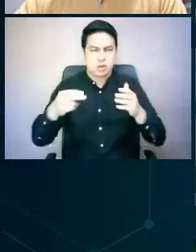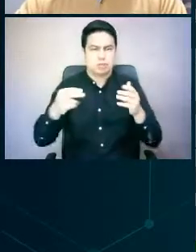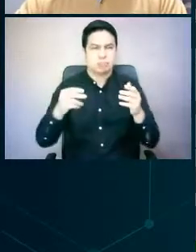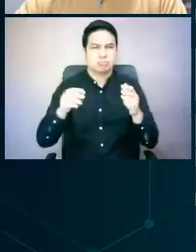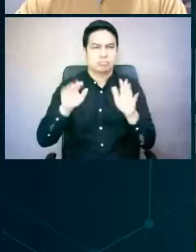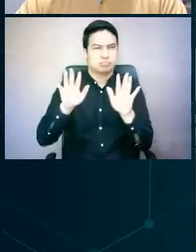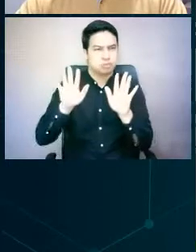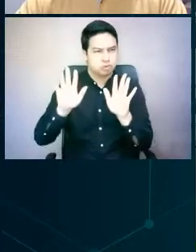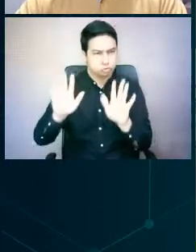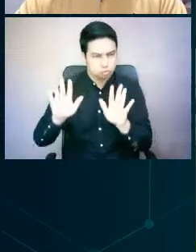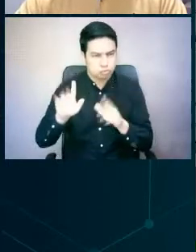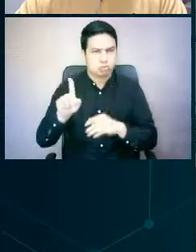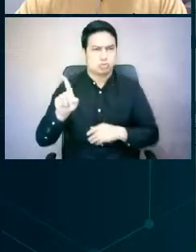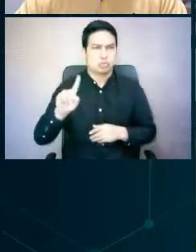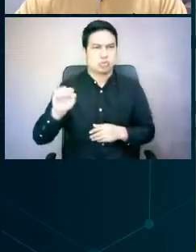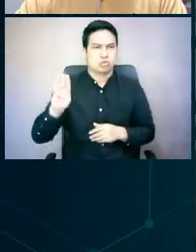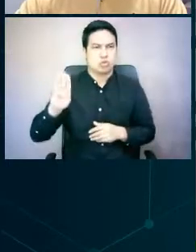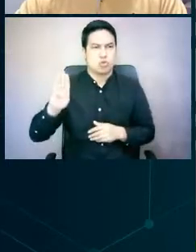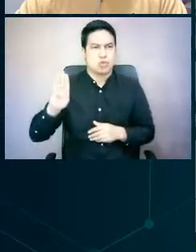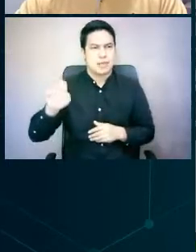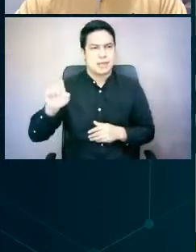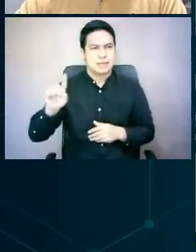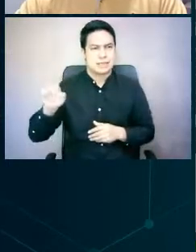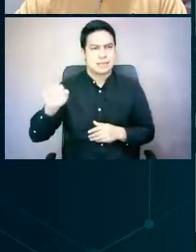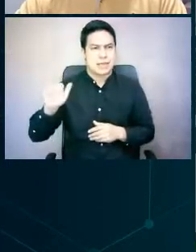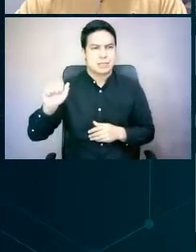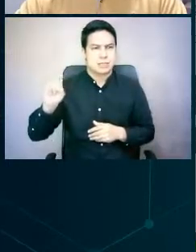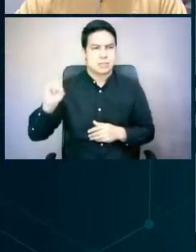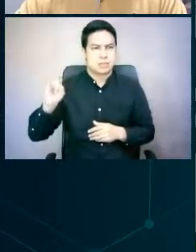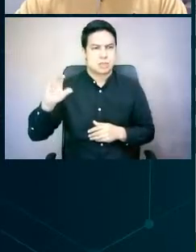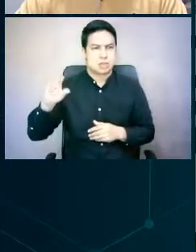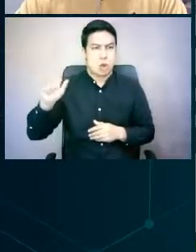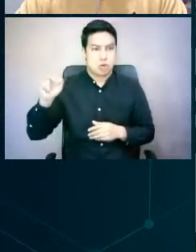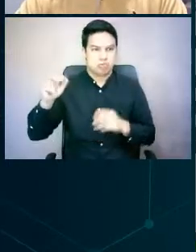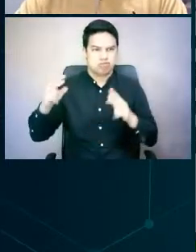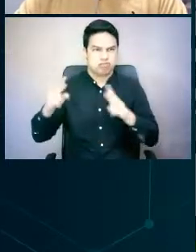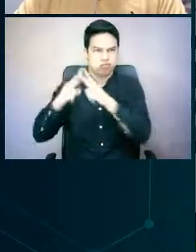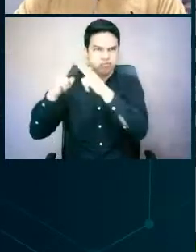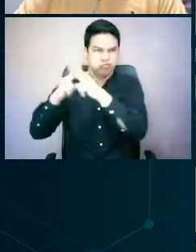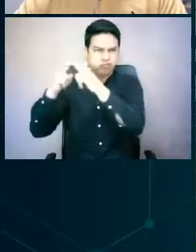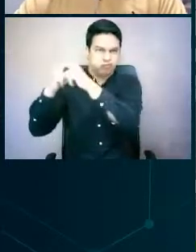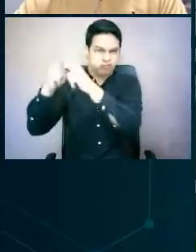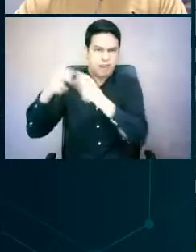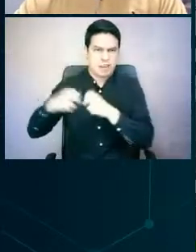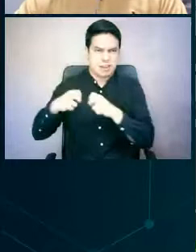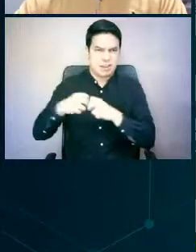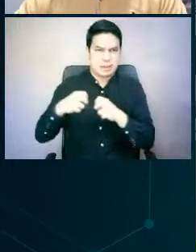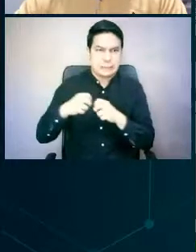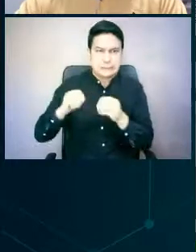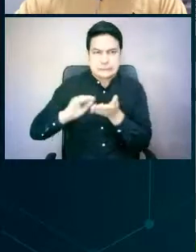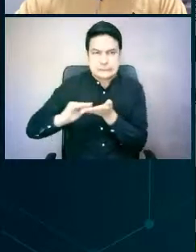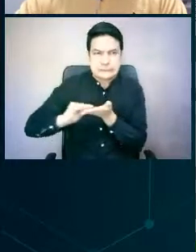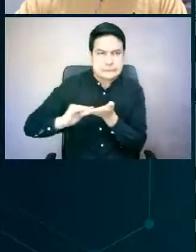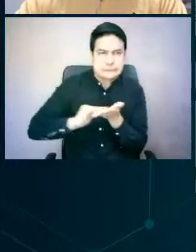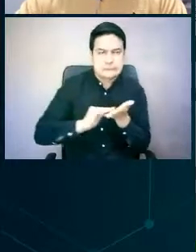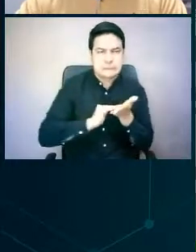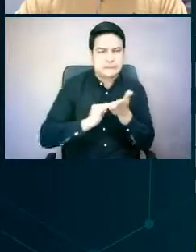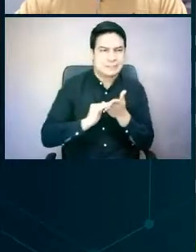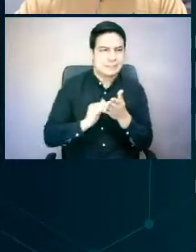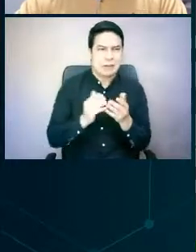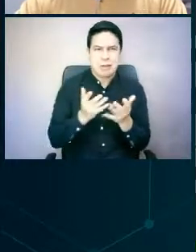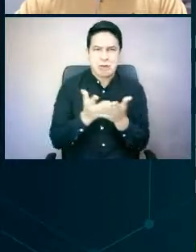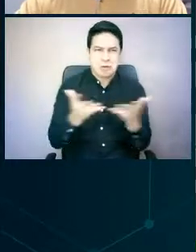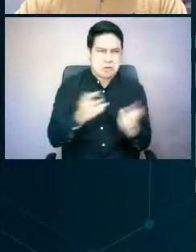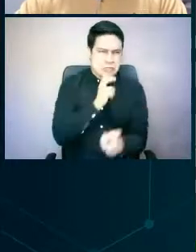Antioquia 110 kilovoltios y San Jerónimo 110 kilovoltios, y debido a dificultades técnicas vividas durante